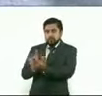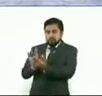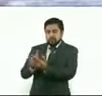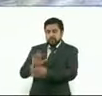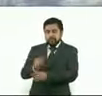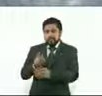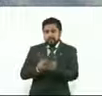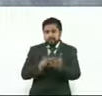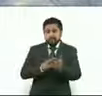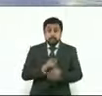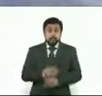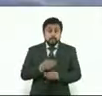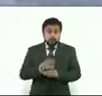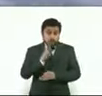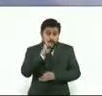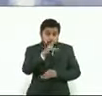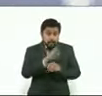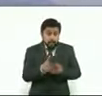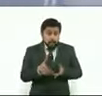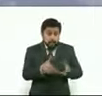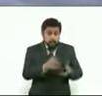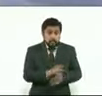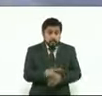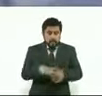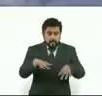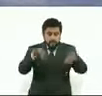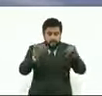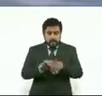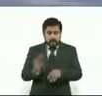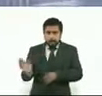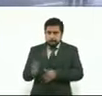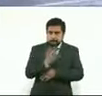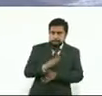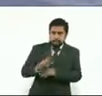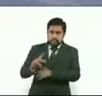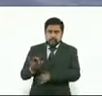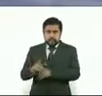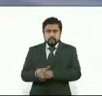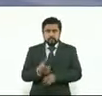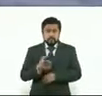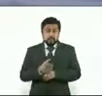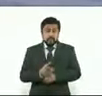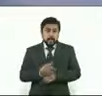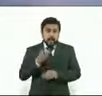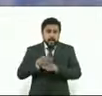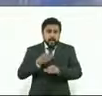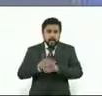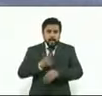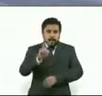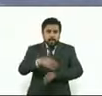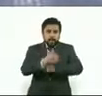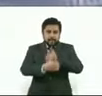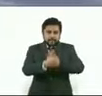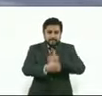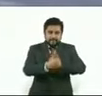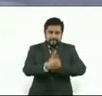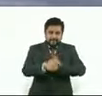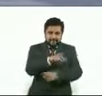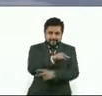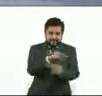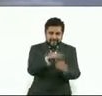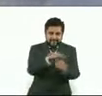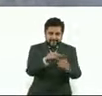el Palacio de la Pelota, por el Frontón México. Y bueno, pues va a ser un duelo de poder a poder. La verdad es que parecía en